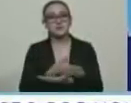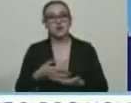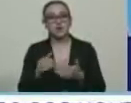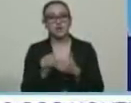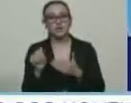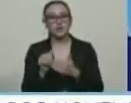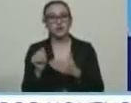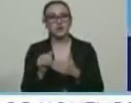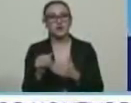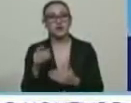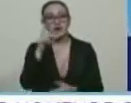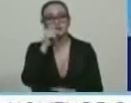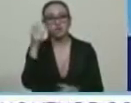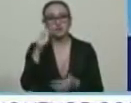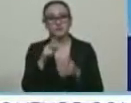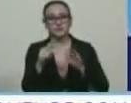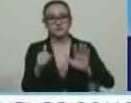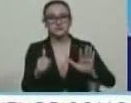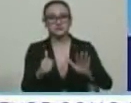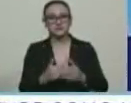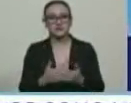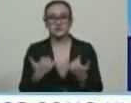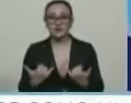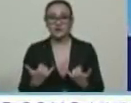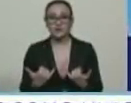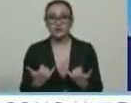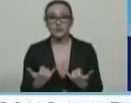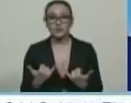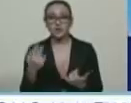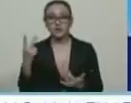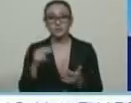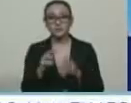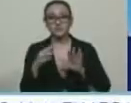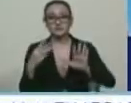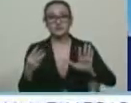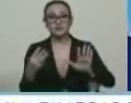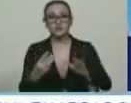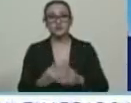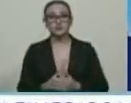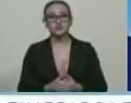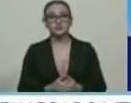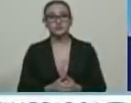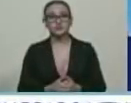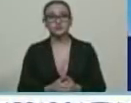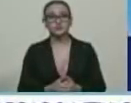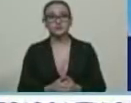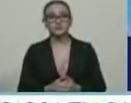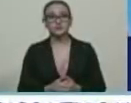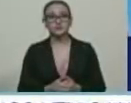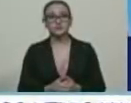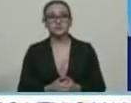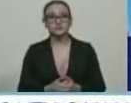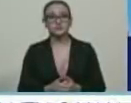7,000 millones de dólares en 2016. Para ahora mismo, en 2018, se ha subido